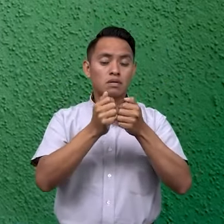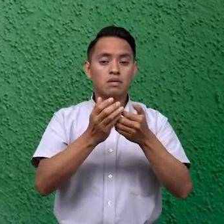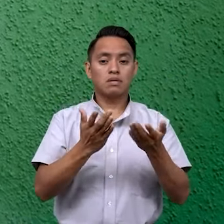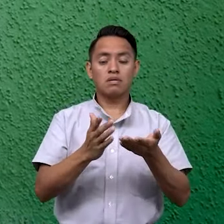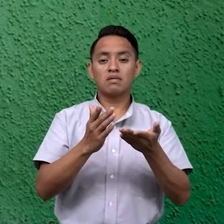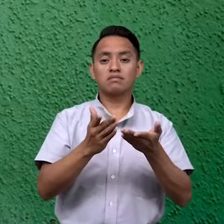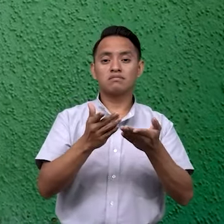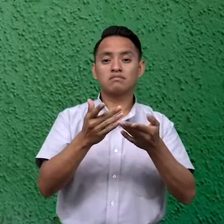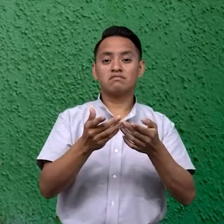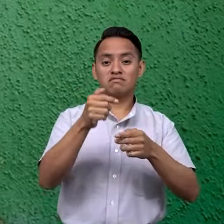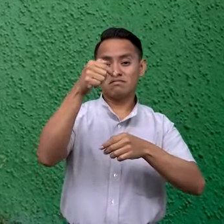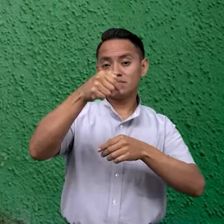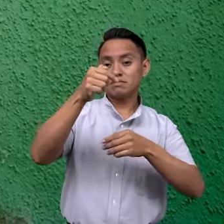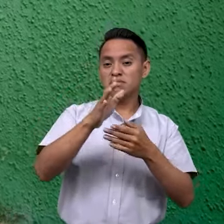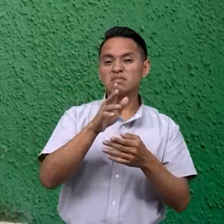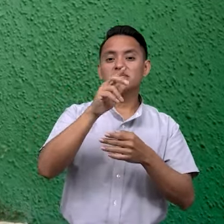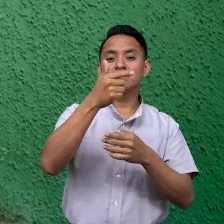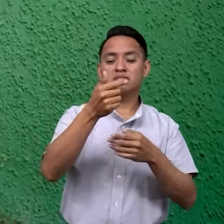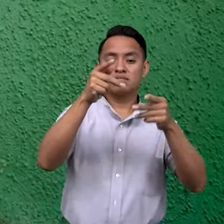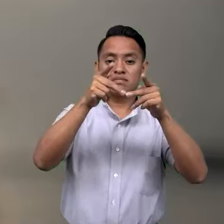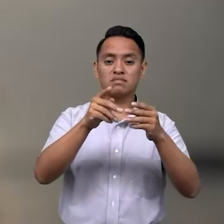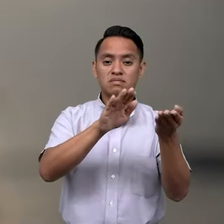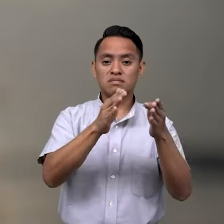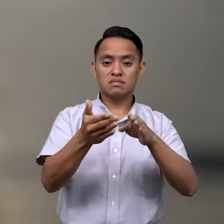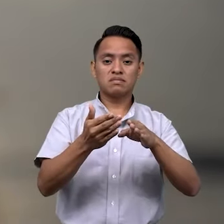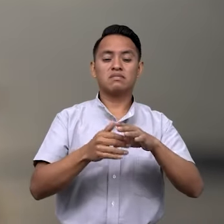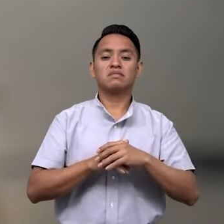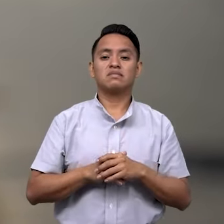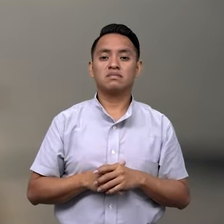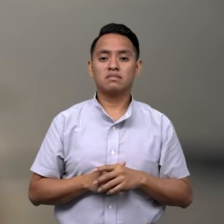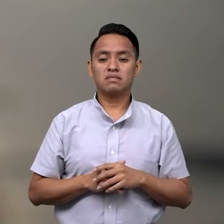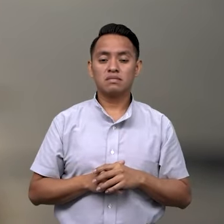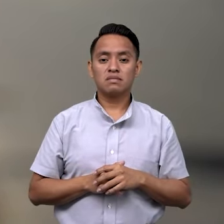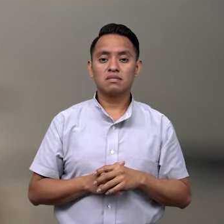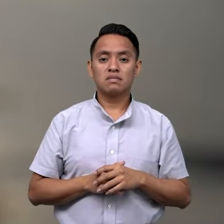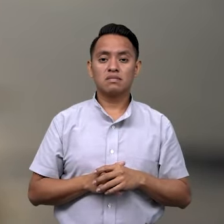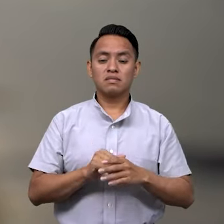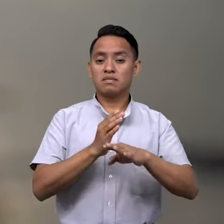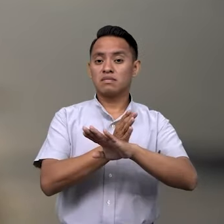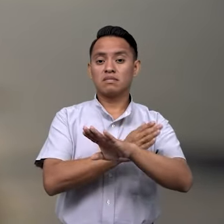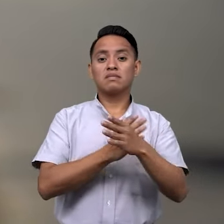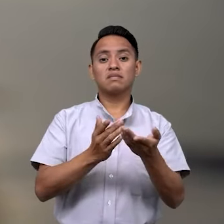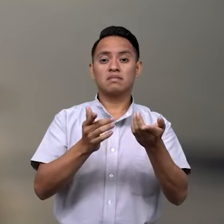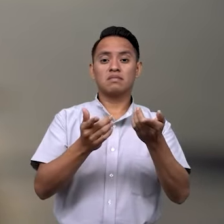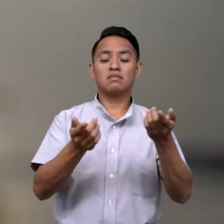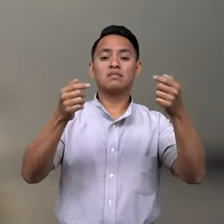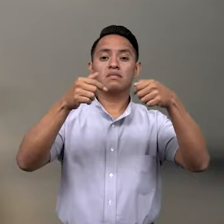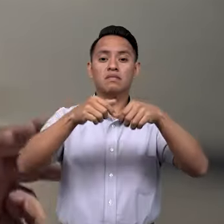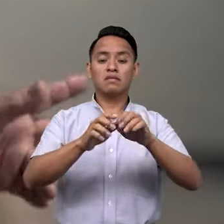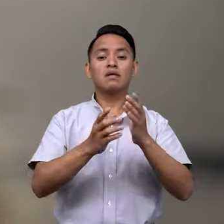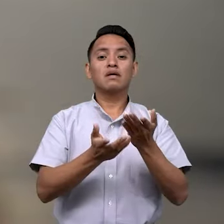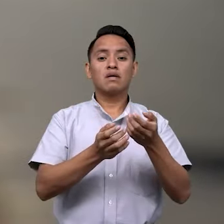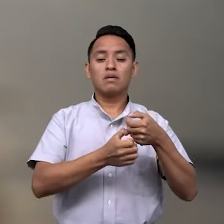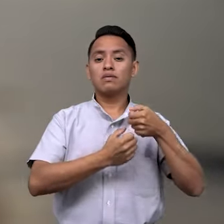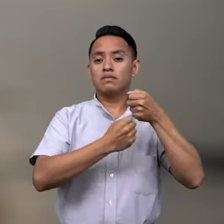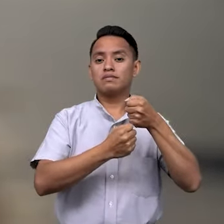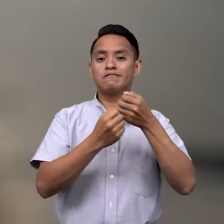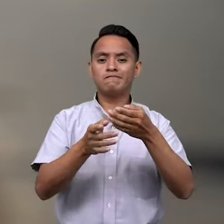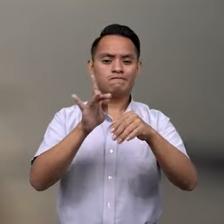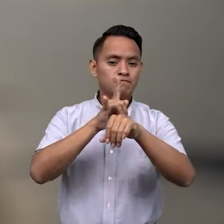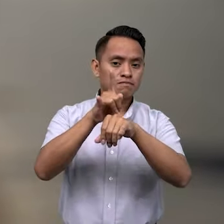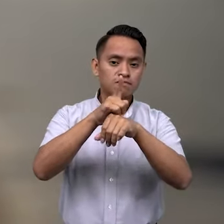muertos dentro del deslizamiento y él dijo que en San Rafael no ocurría nada. Al contrario, tuvo que levantarse la militancia y ir a hacer este